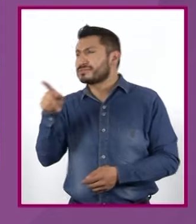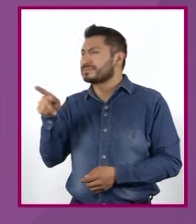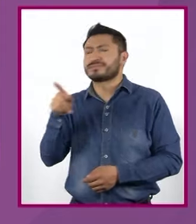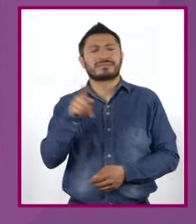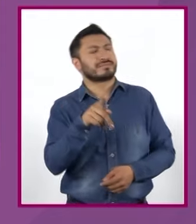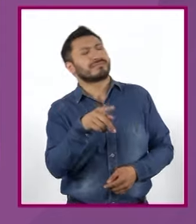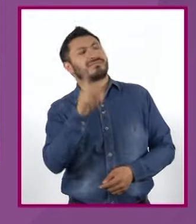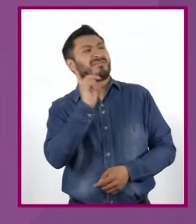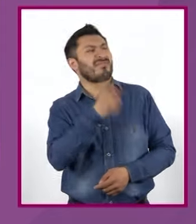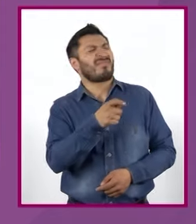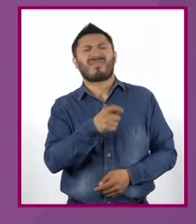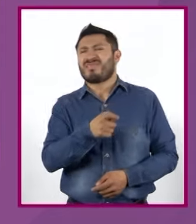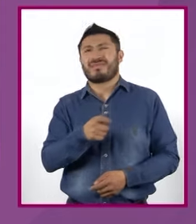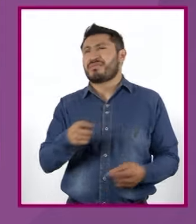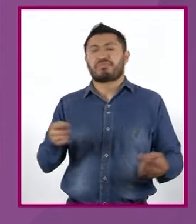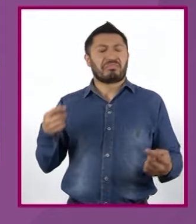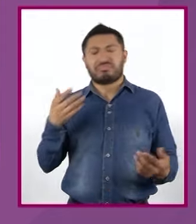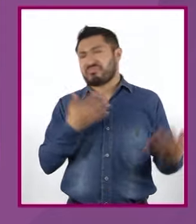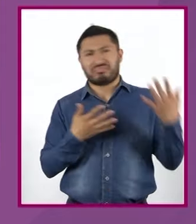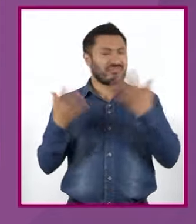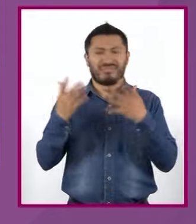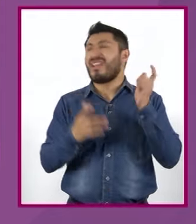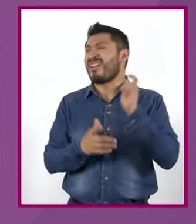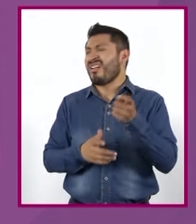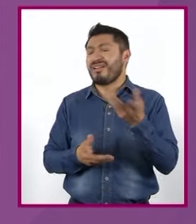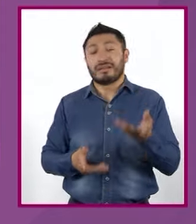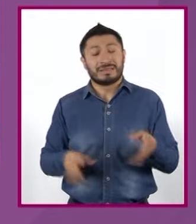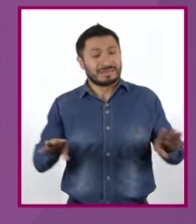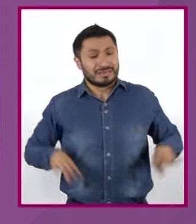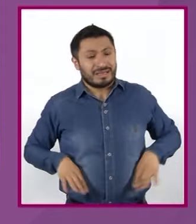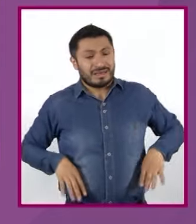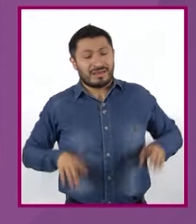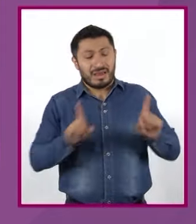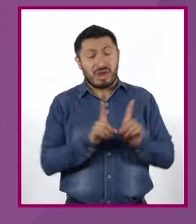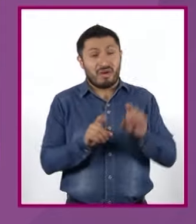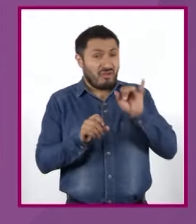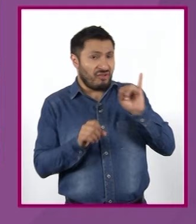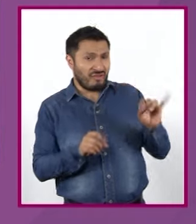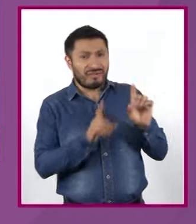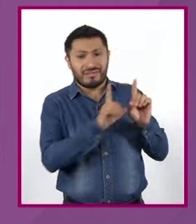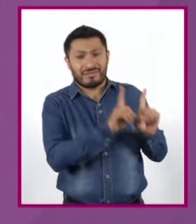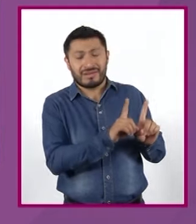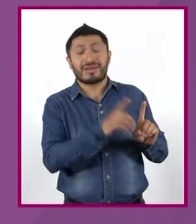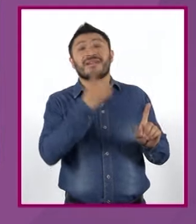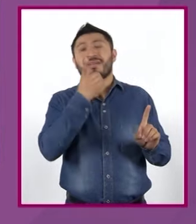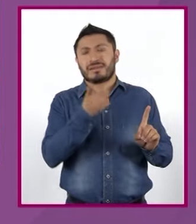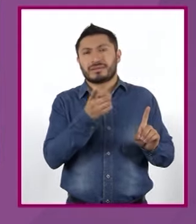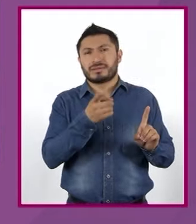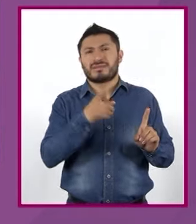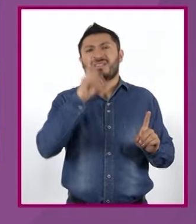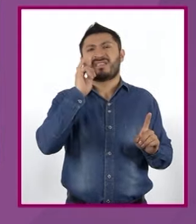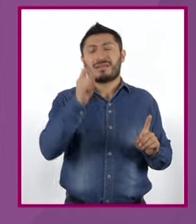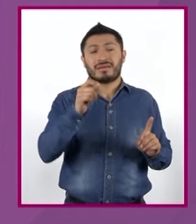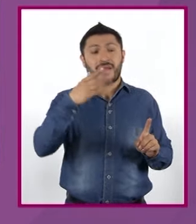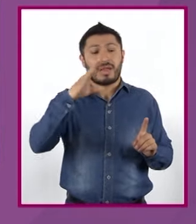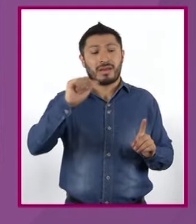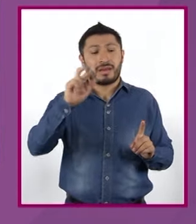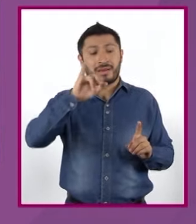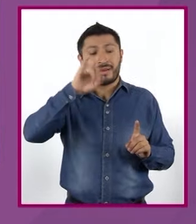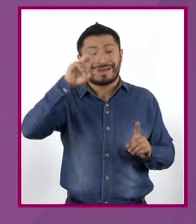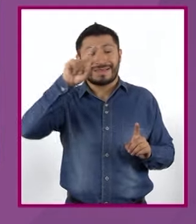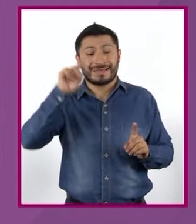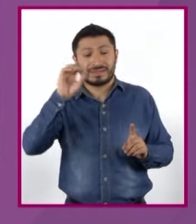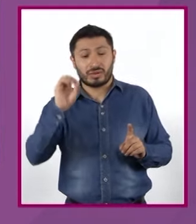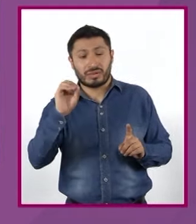entender a qué se refiere. La pareja que está del lado izquierdo comenta, ¿habla del carrizo? Dice